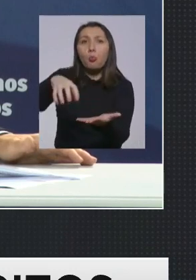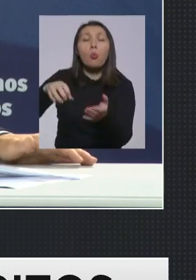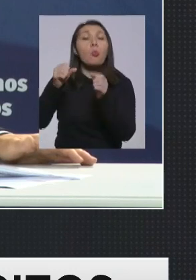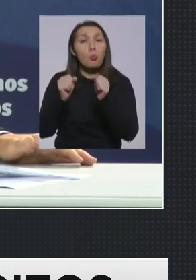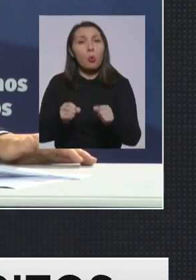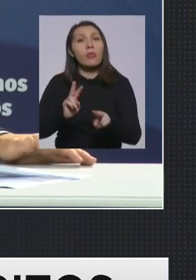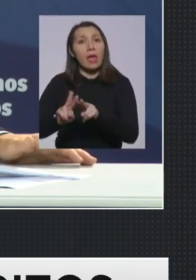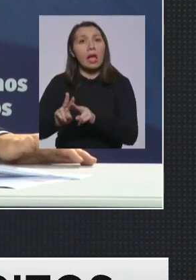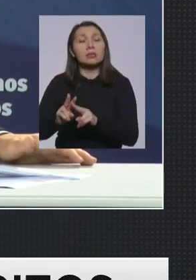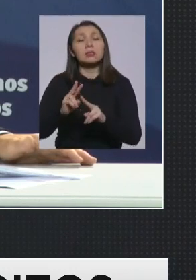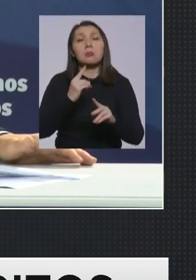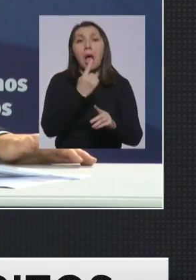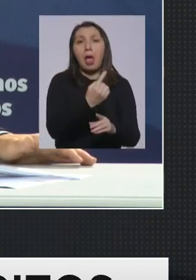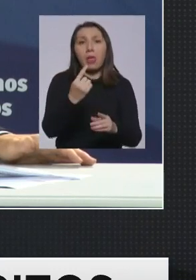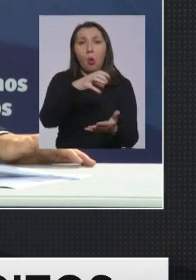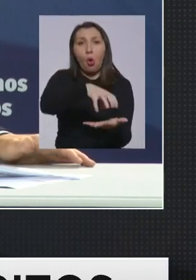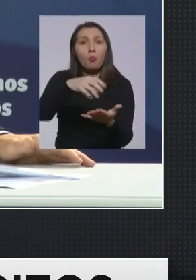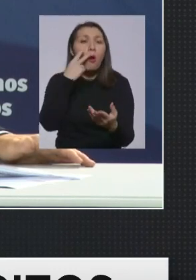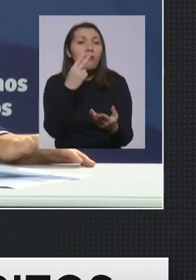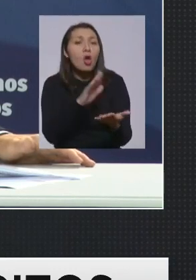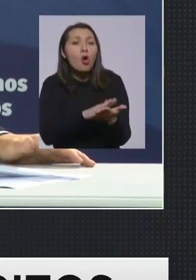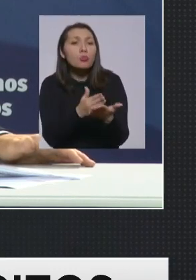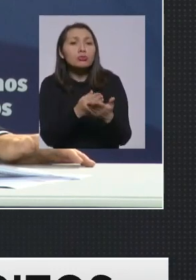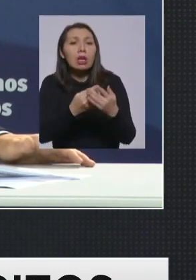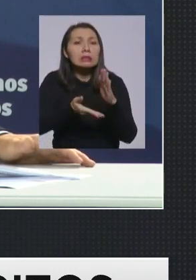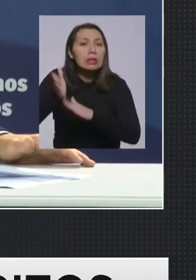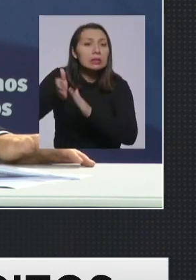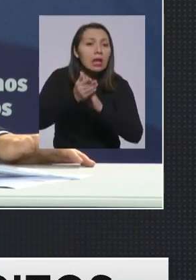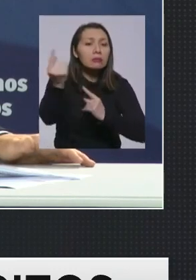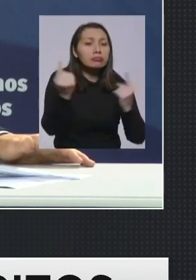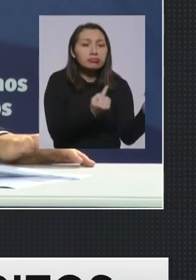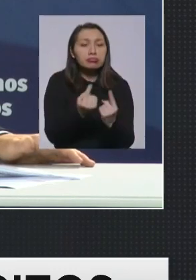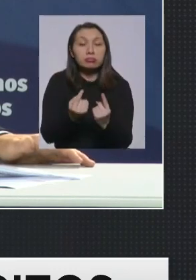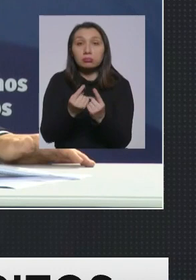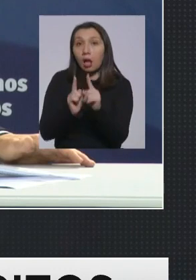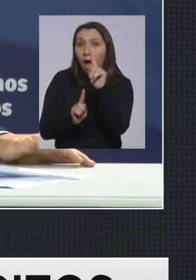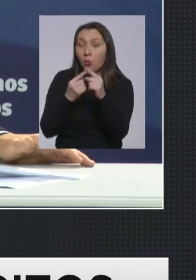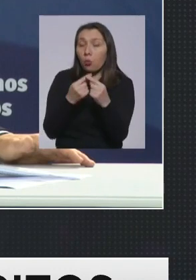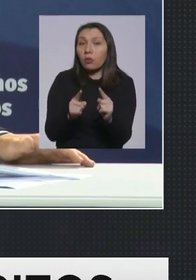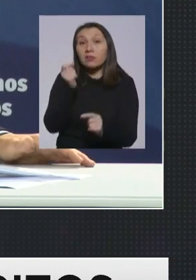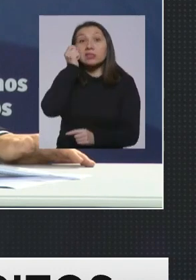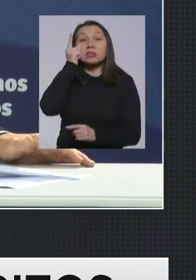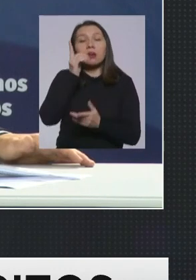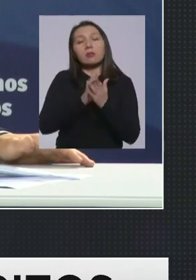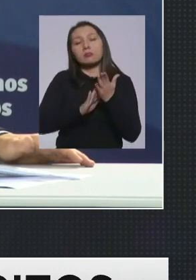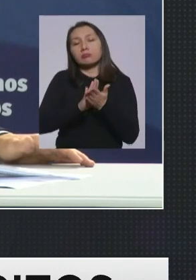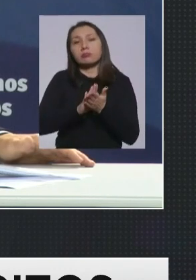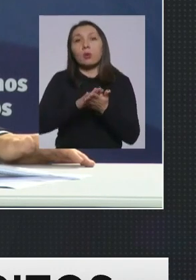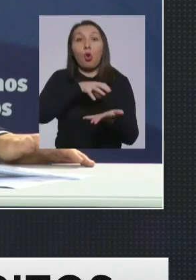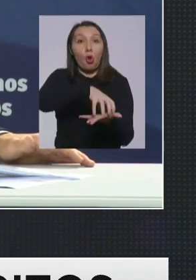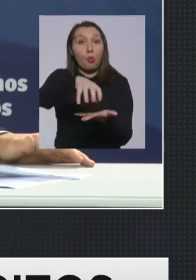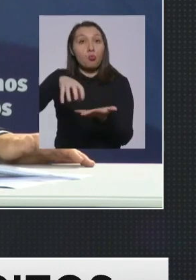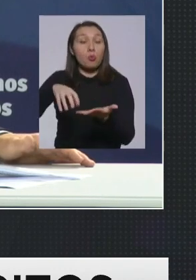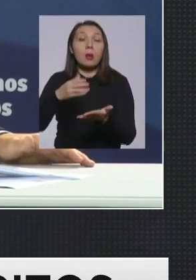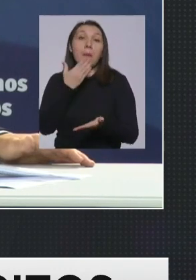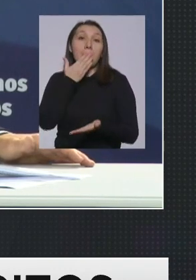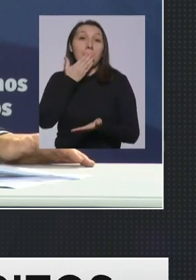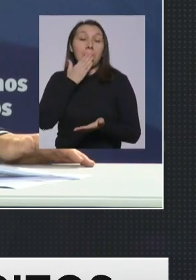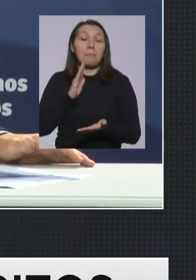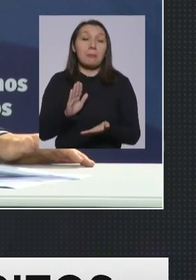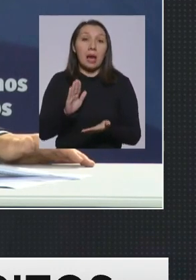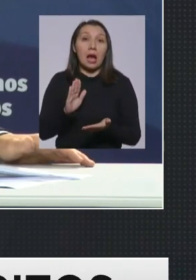incluso como una por comuna y ya han habido algunas diferencias se sabe que en las comunas mejor